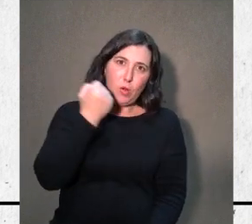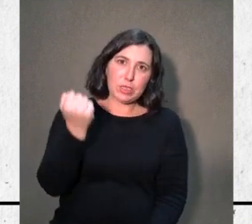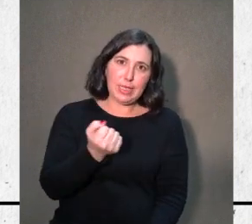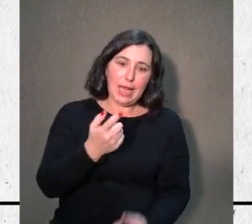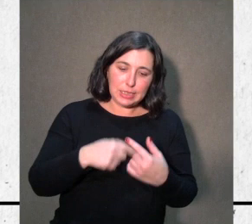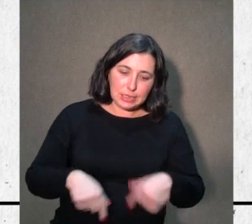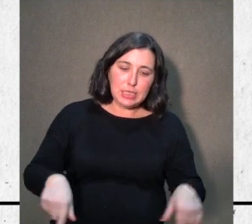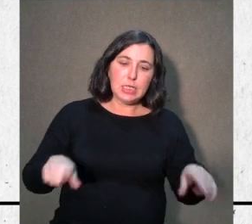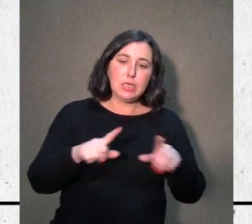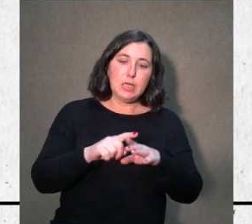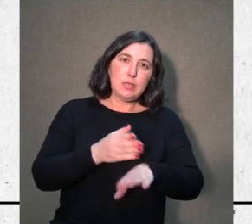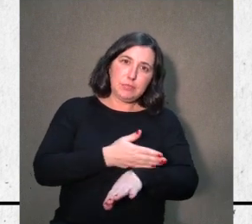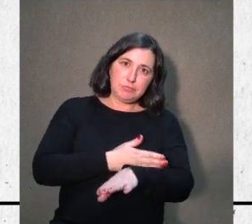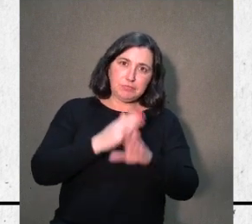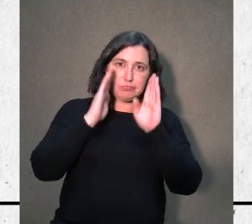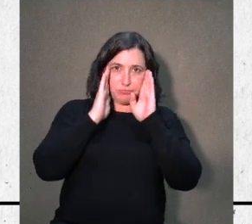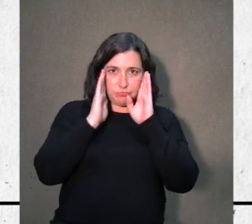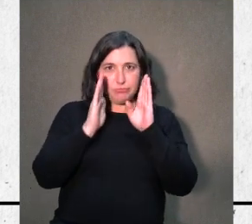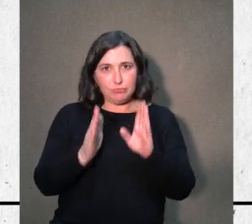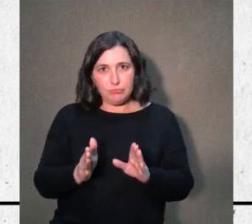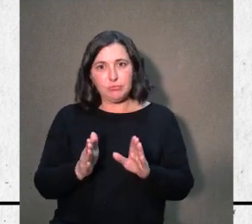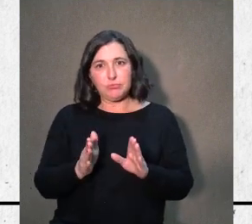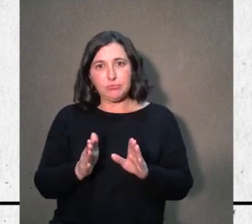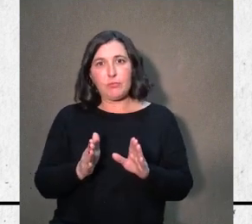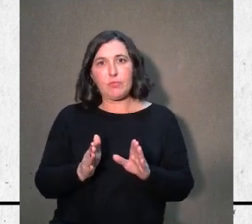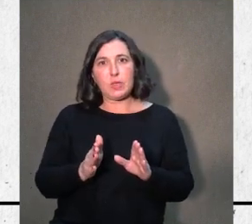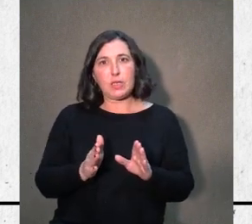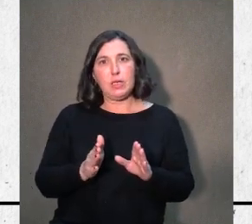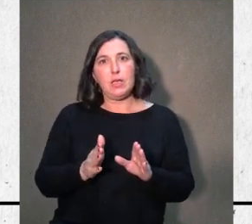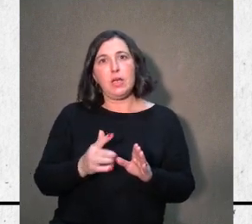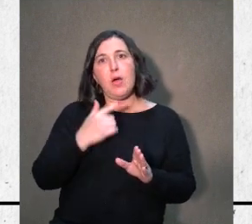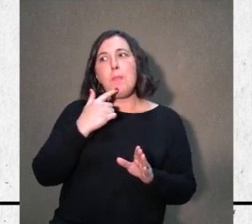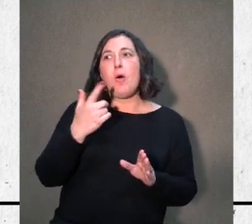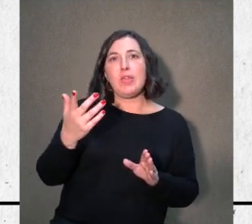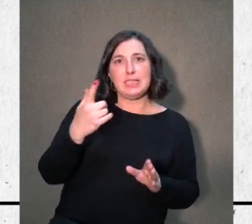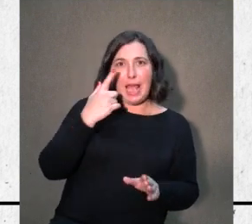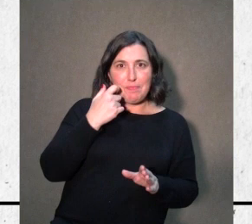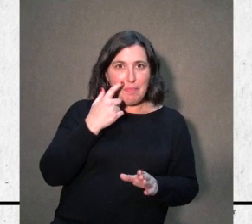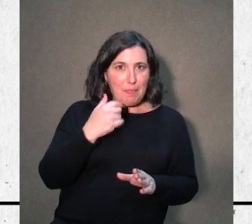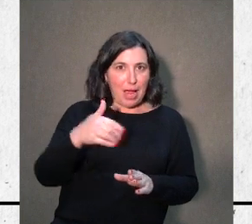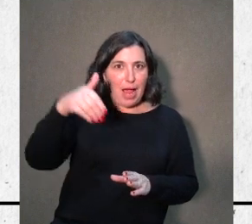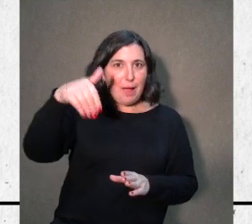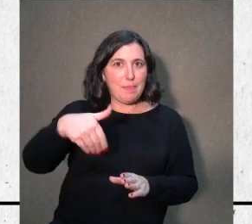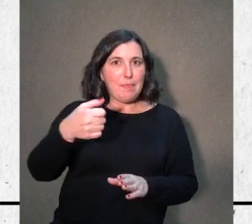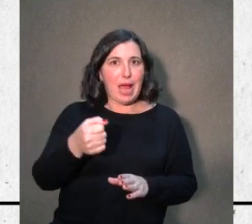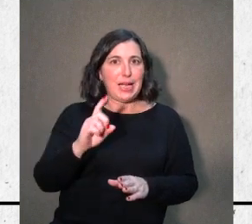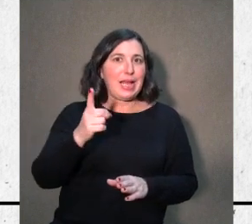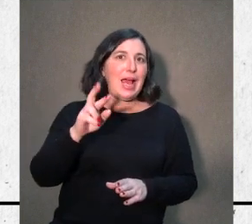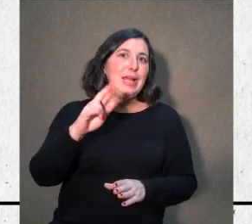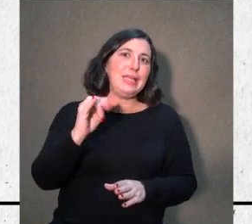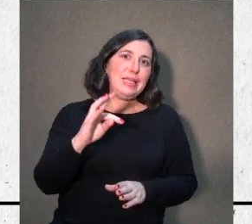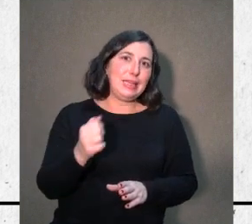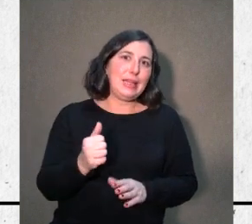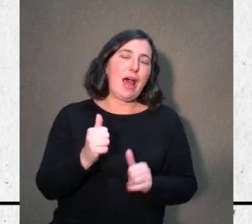sirve, como hacía el papá de Margarita, que es genial poder descansar o tomarse un café, o